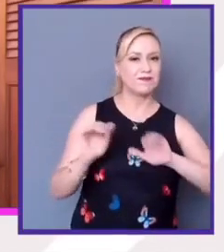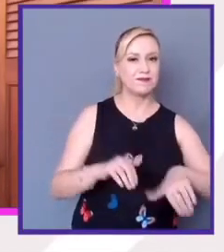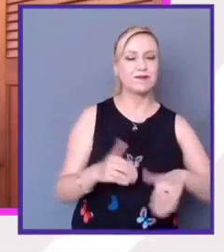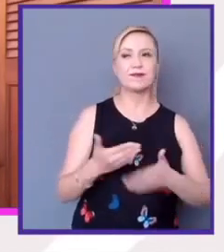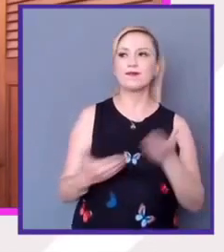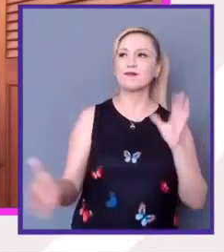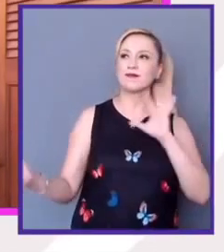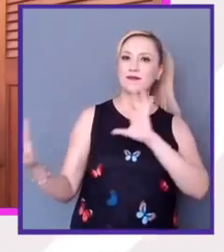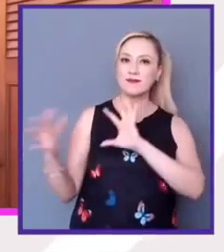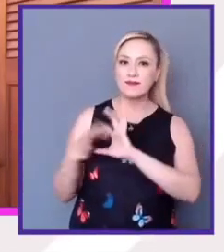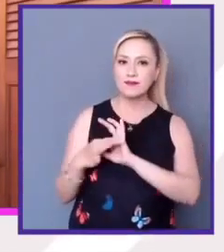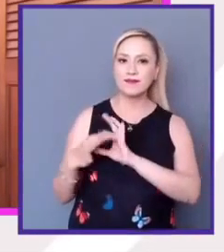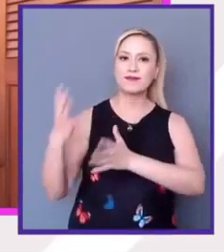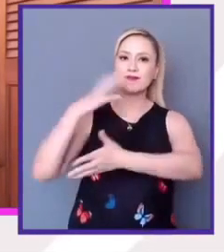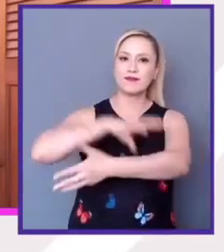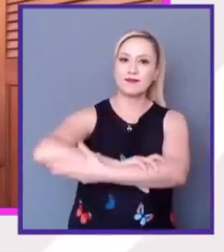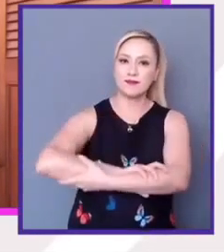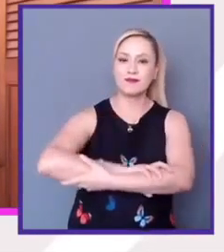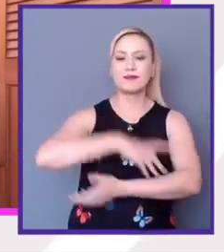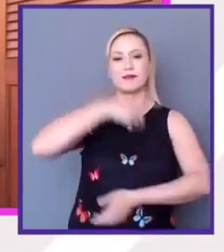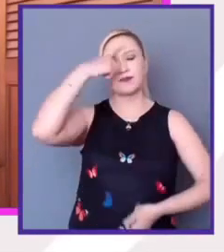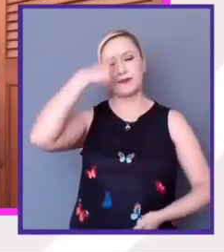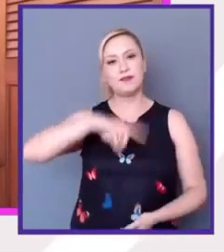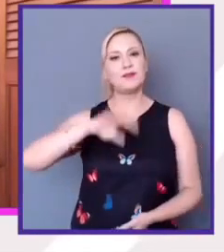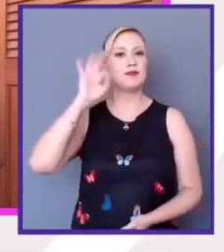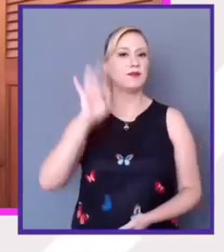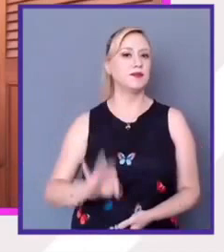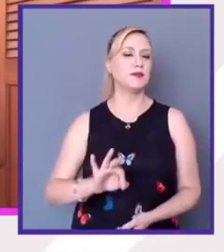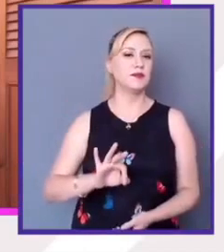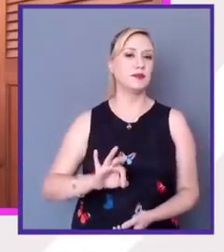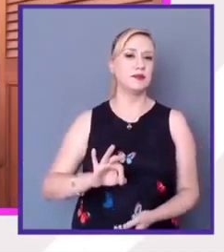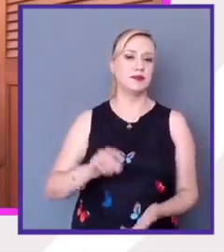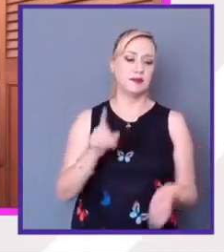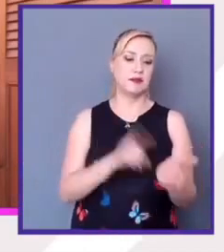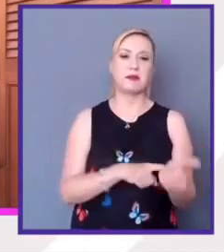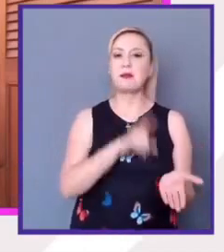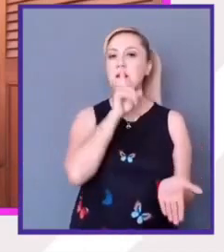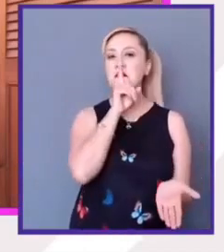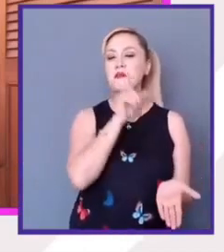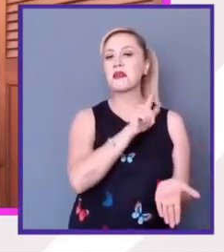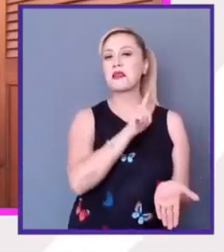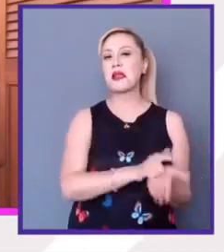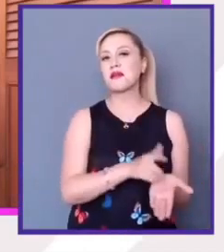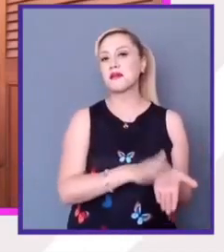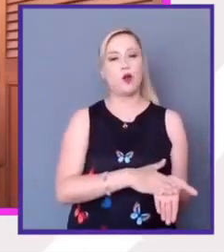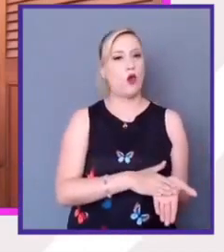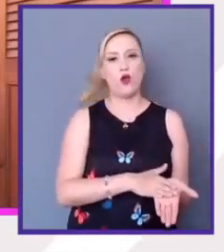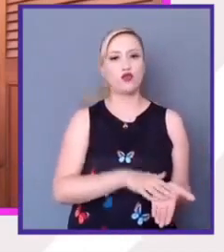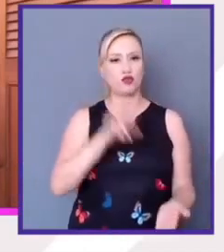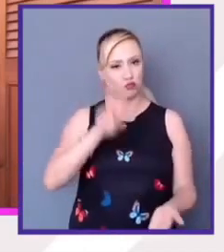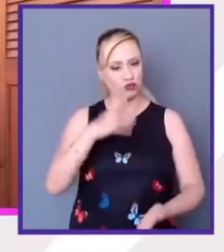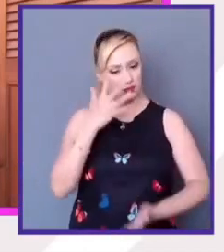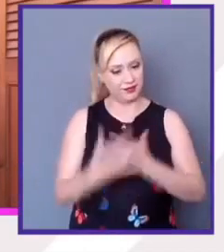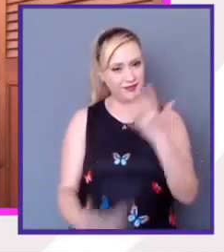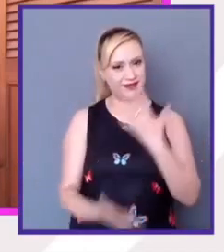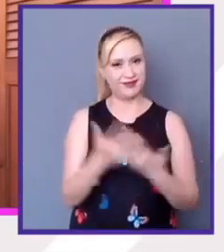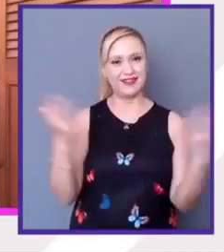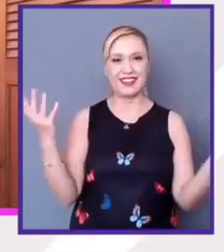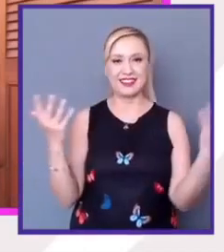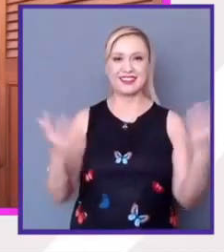pues, para que realmente haya un alcance detrás de lo que está escrito en papel y que no se quede solo pues en el discurso.